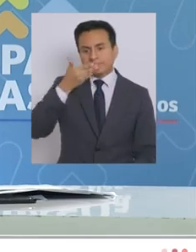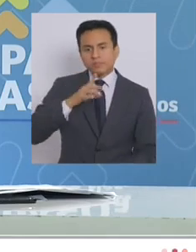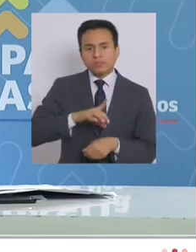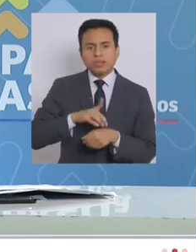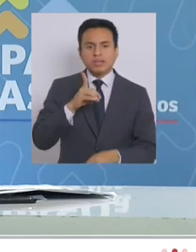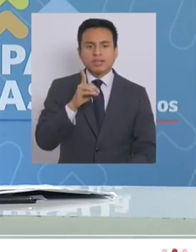la autora paula daza